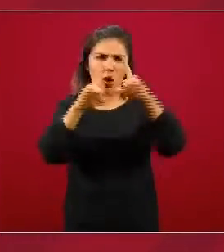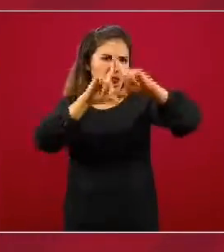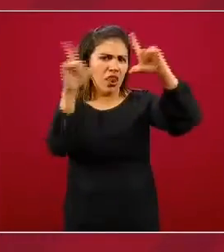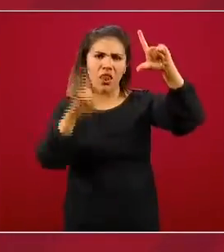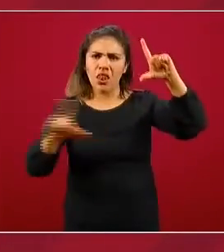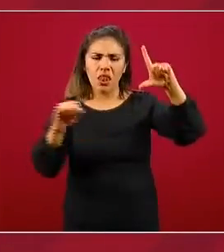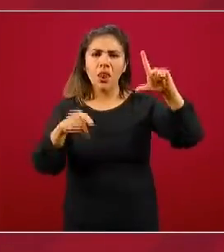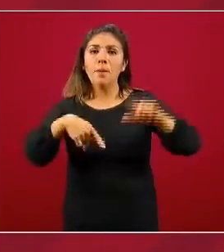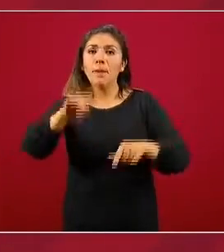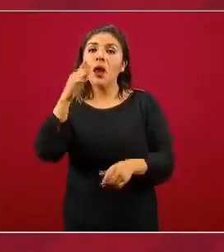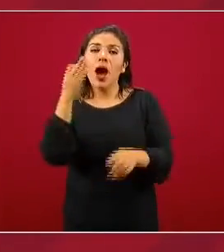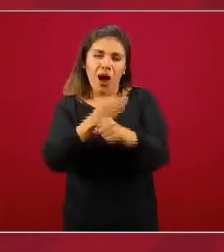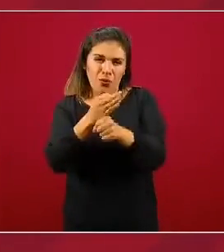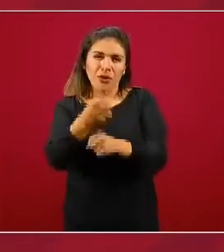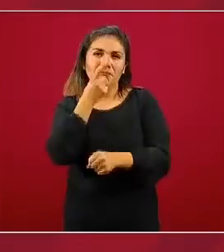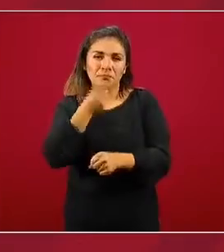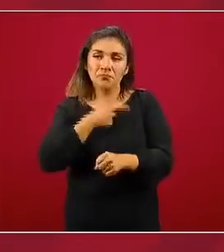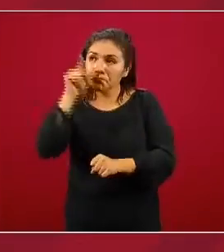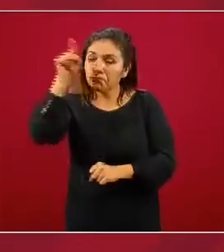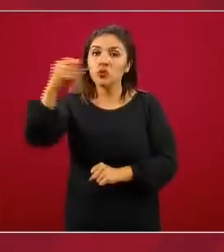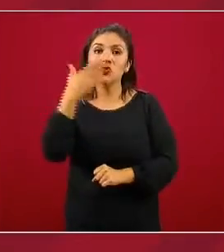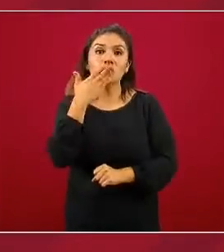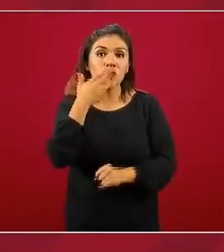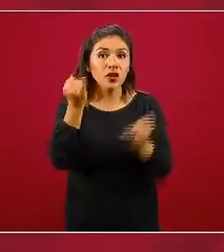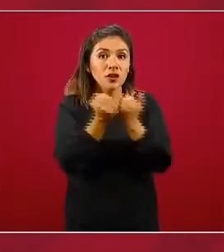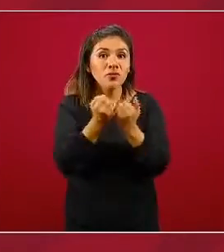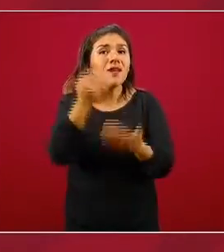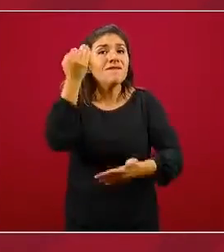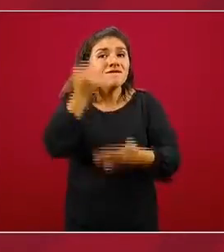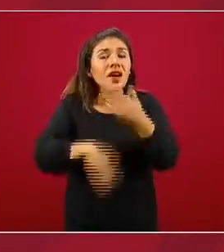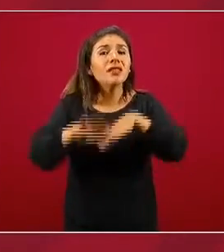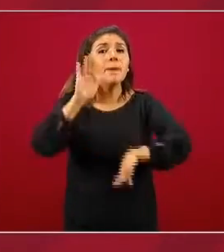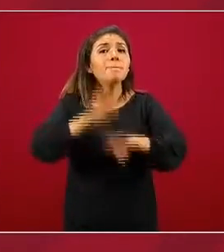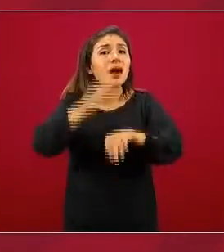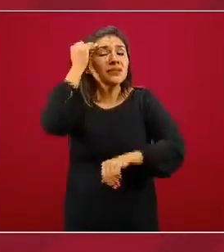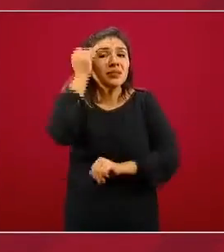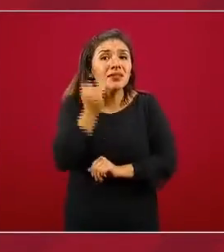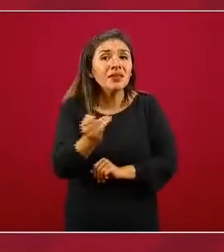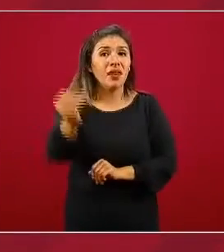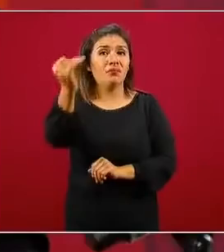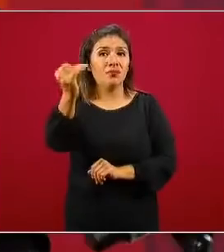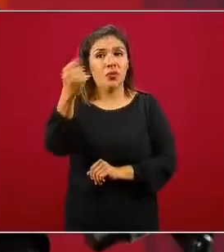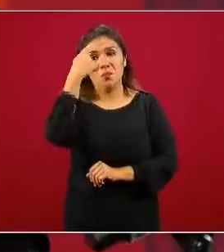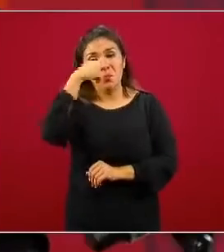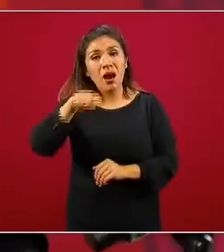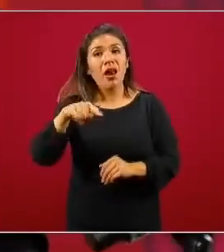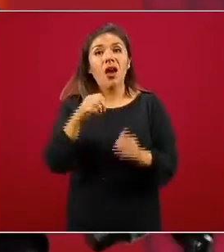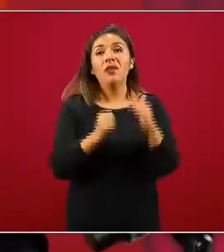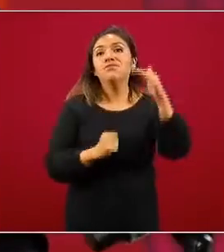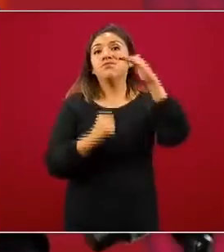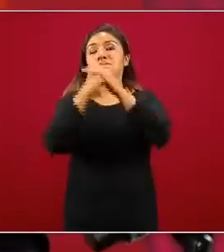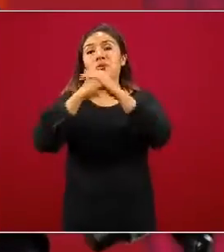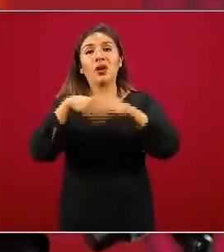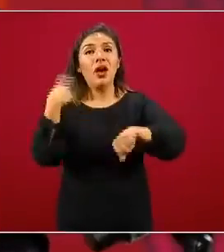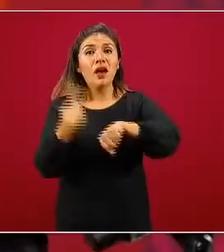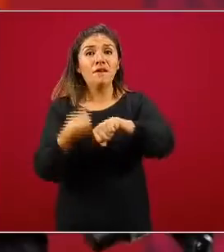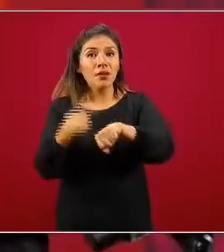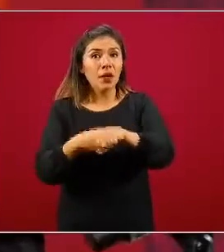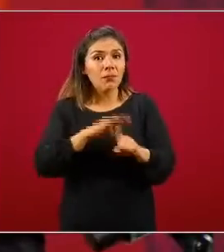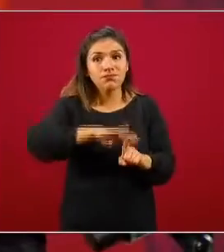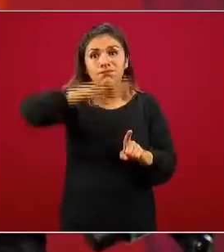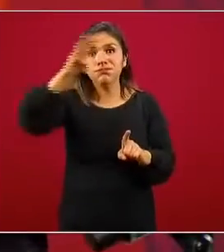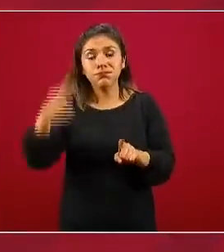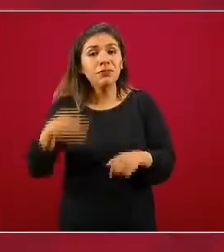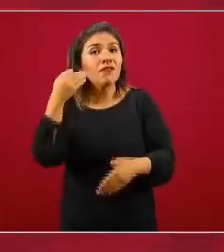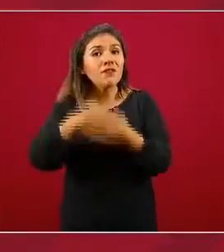país, pero en este caso también para Sonora. Todavía les falta un buen trecho de la curva epidémica, todavía tienen una